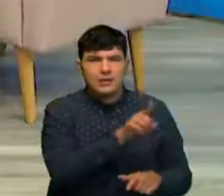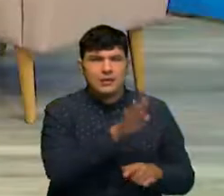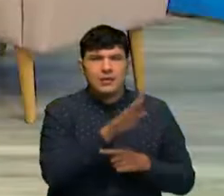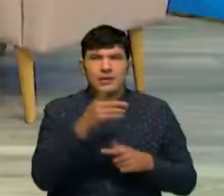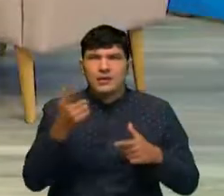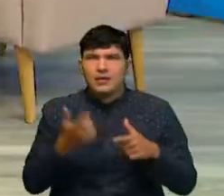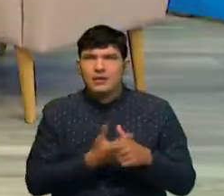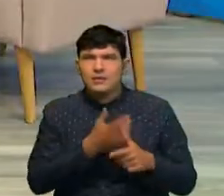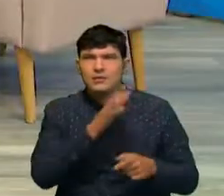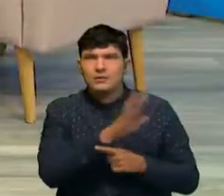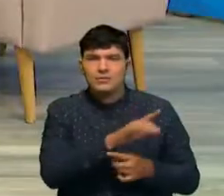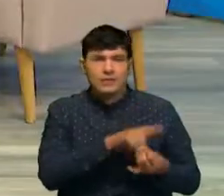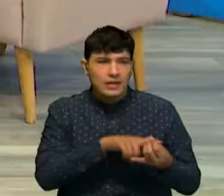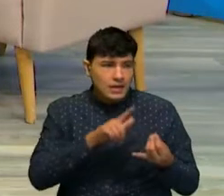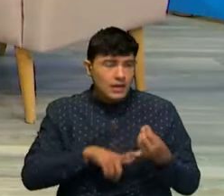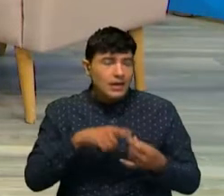entonces,